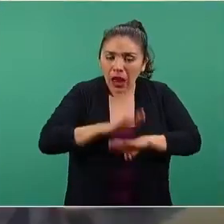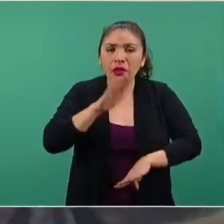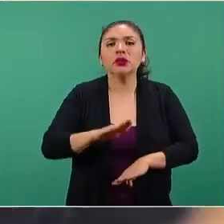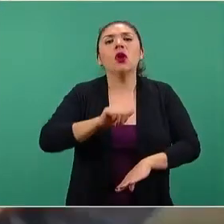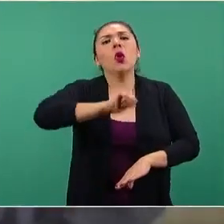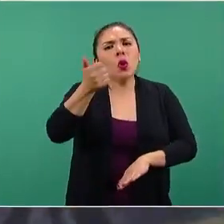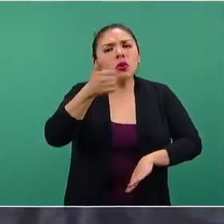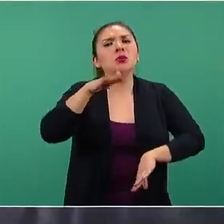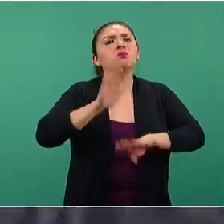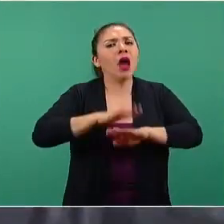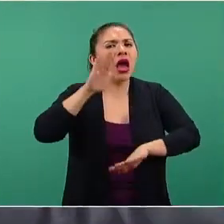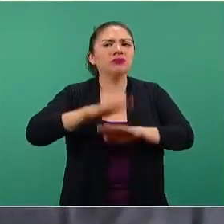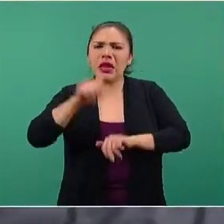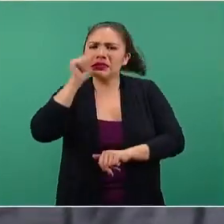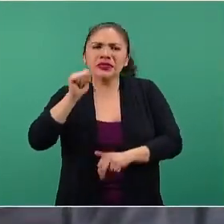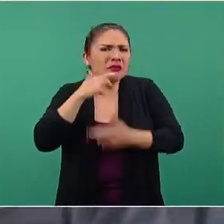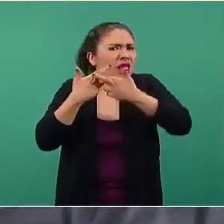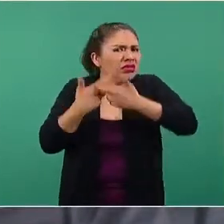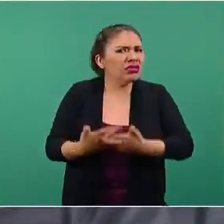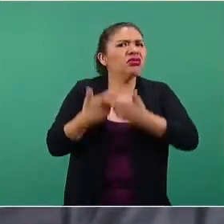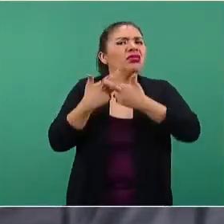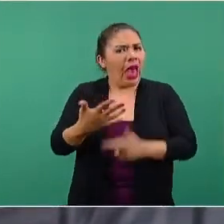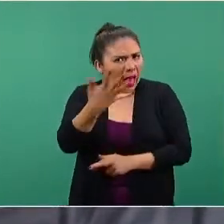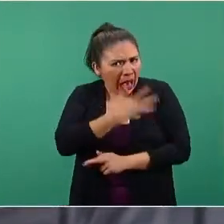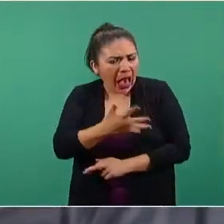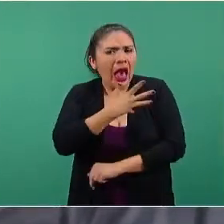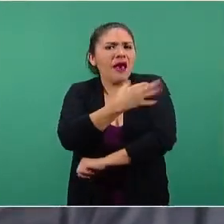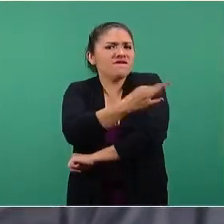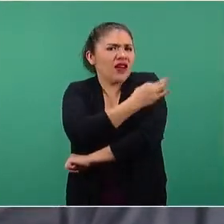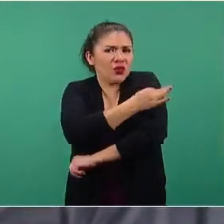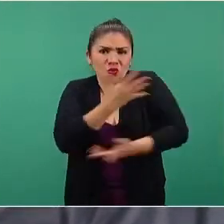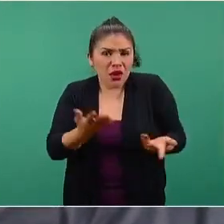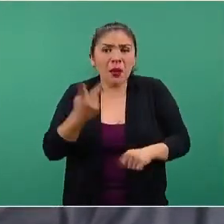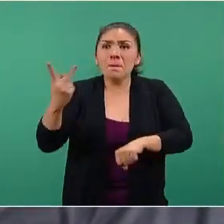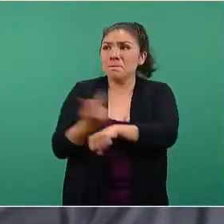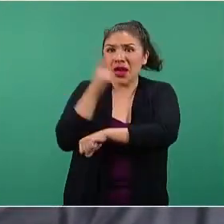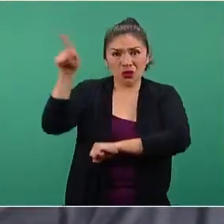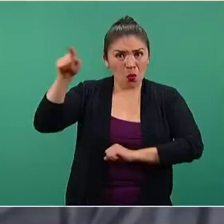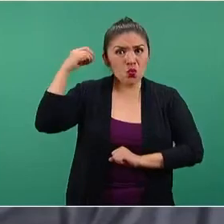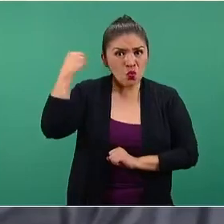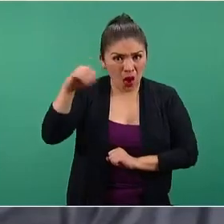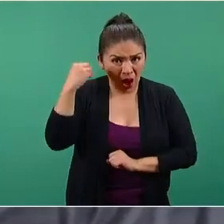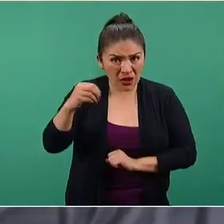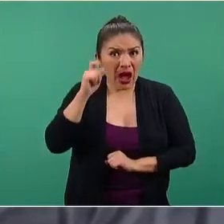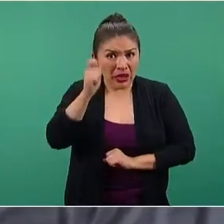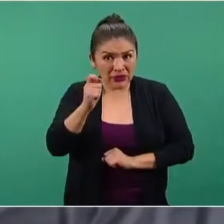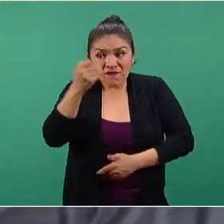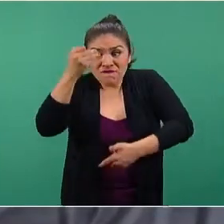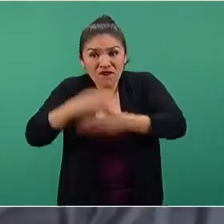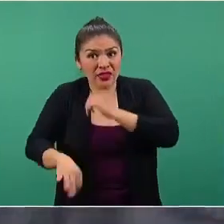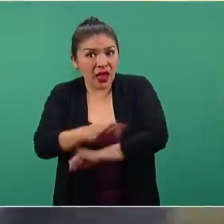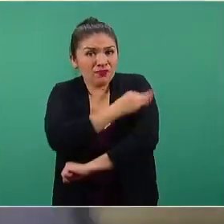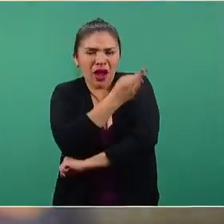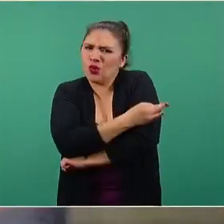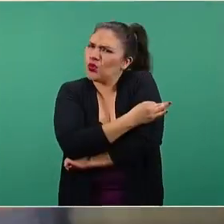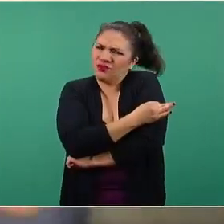y estaremos siempre teniendo abastecimiento de vacunas. Entonces, lo que ocurrió en Oaxaca no es por falta de vacunas. Esta es la idea que debe